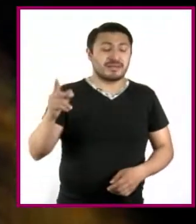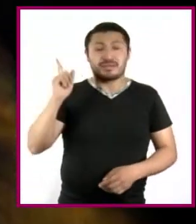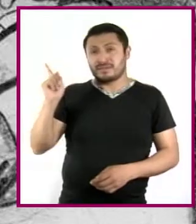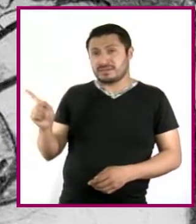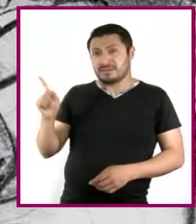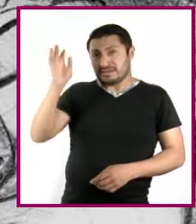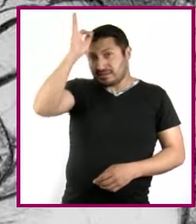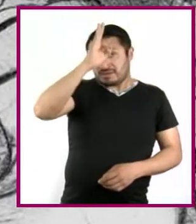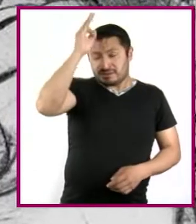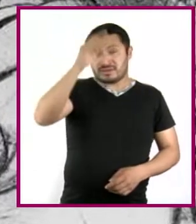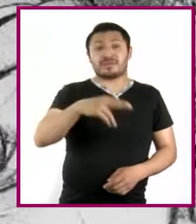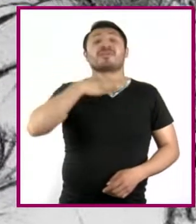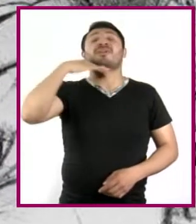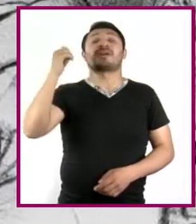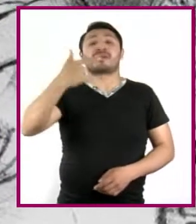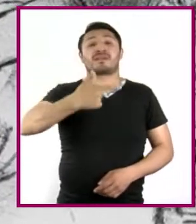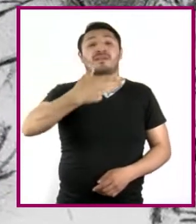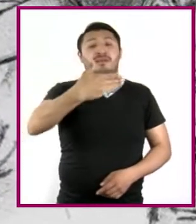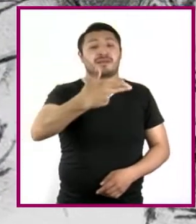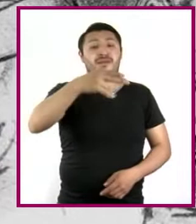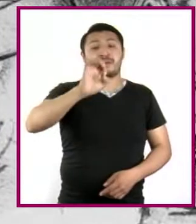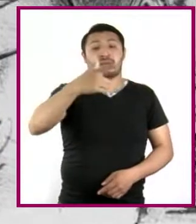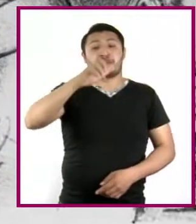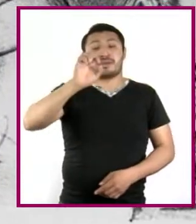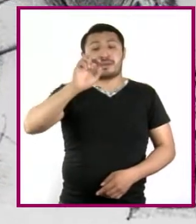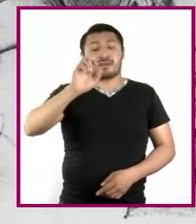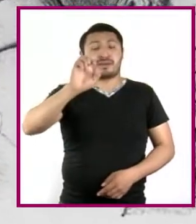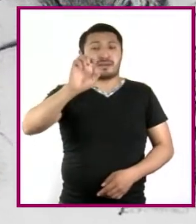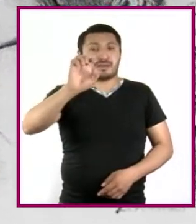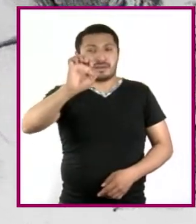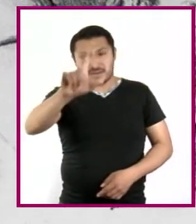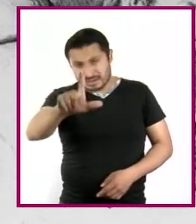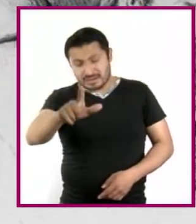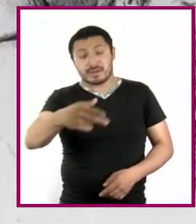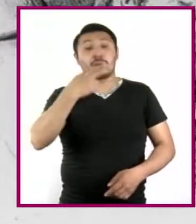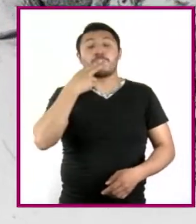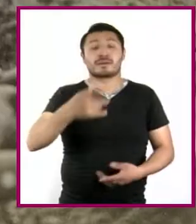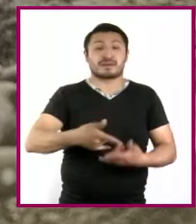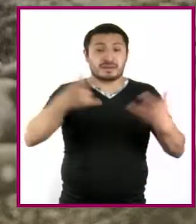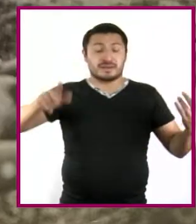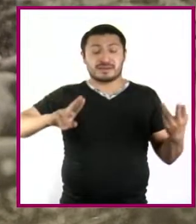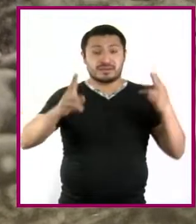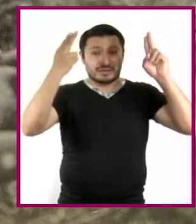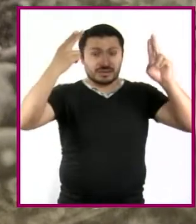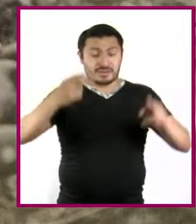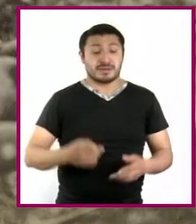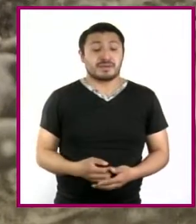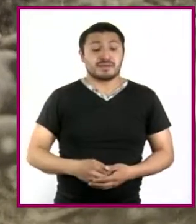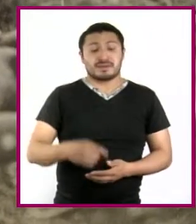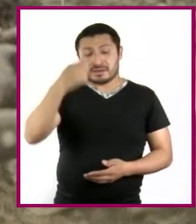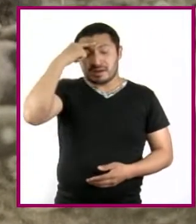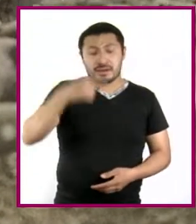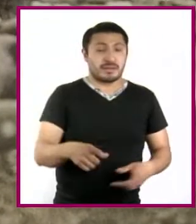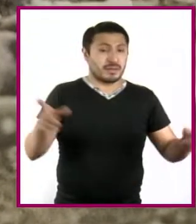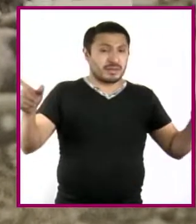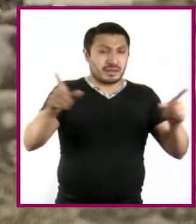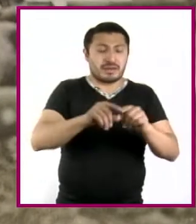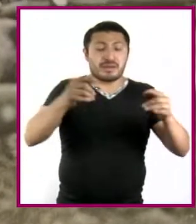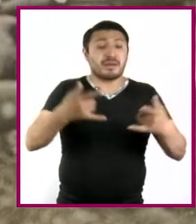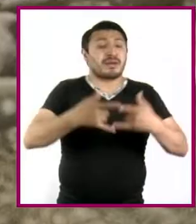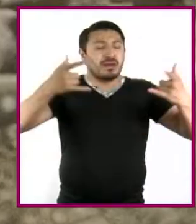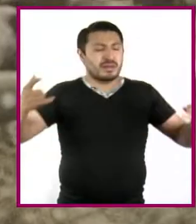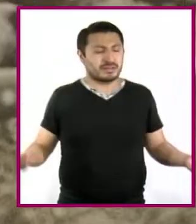Hegel, muchas de ellas utilizan el término historia mundial. Para resumir de nuevo una